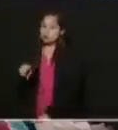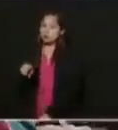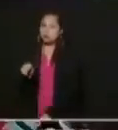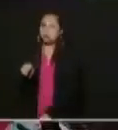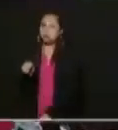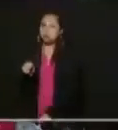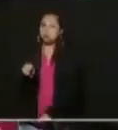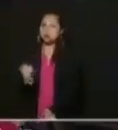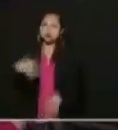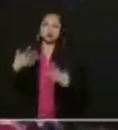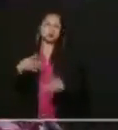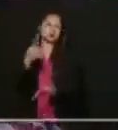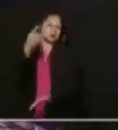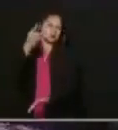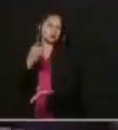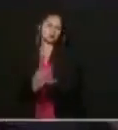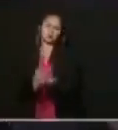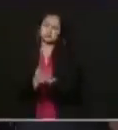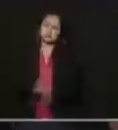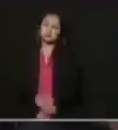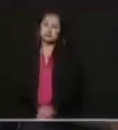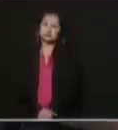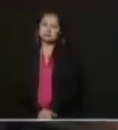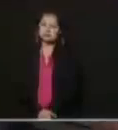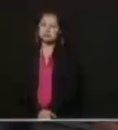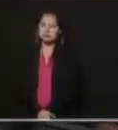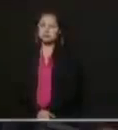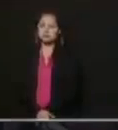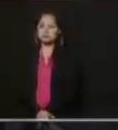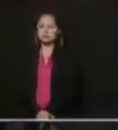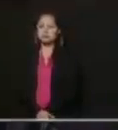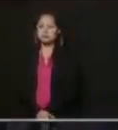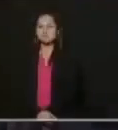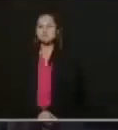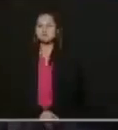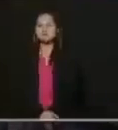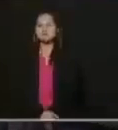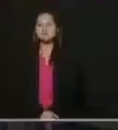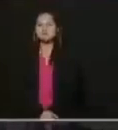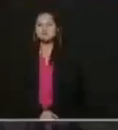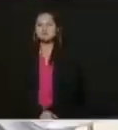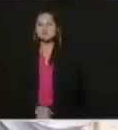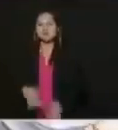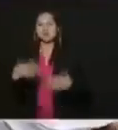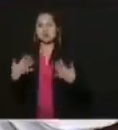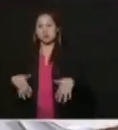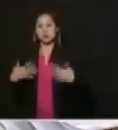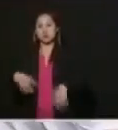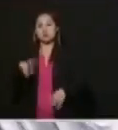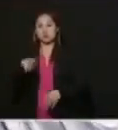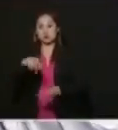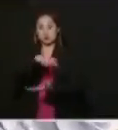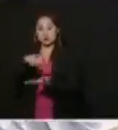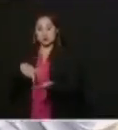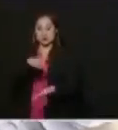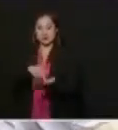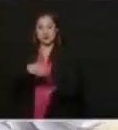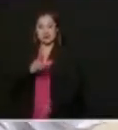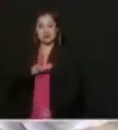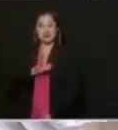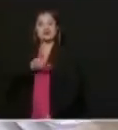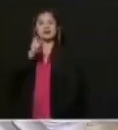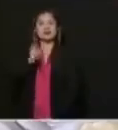único. Sin igual. Vamos a pedirle al público que nos está siguiendo y que además está en la zona que nos suba a las redes sus